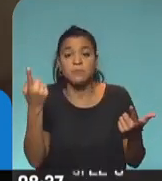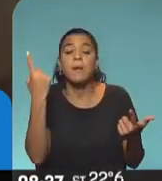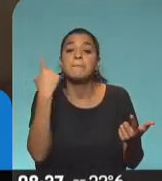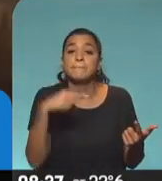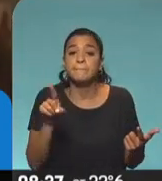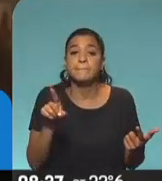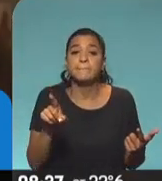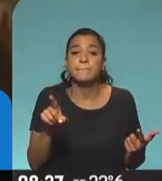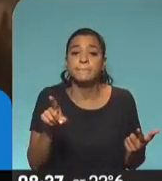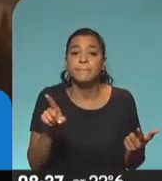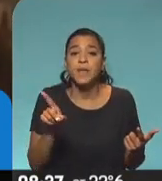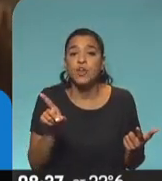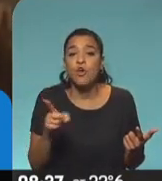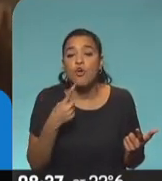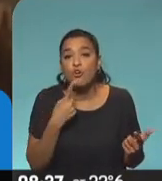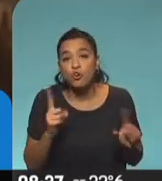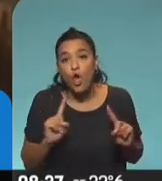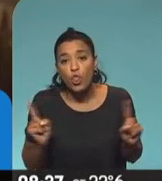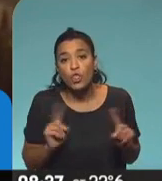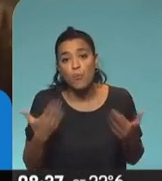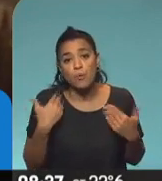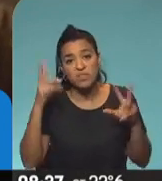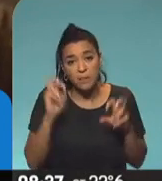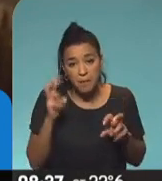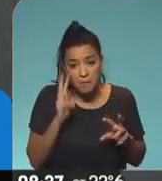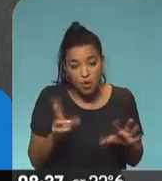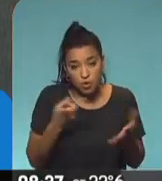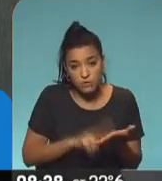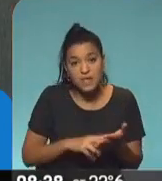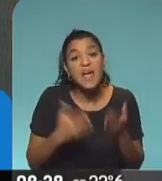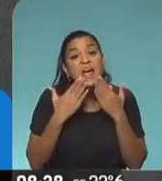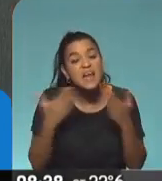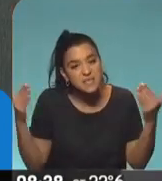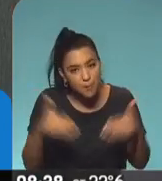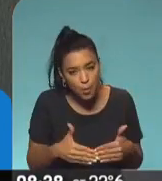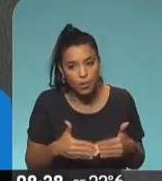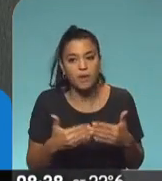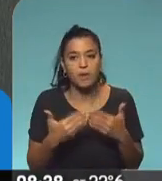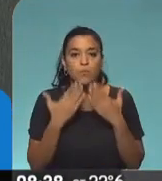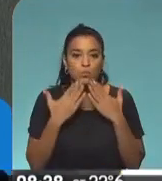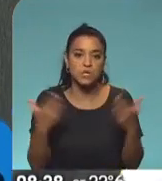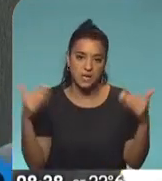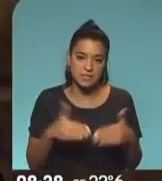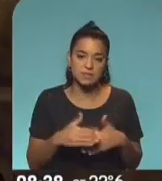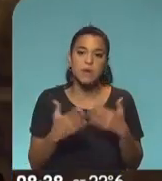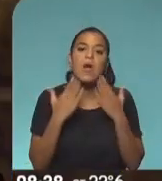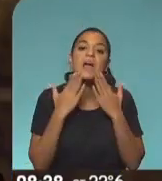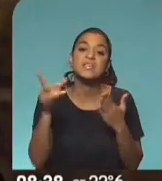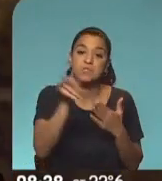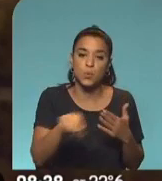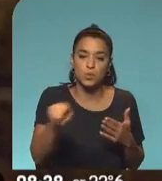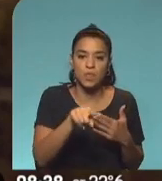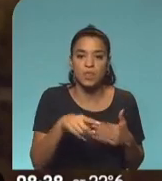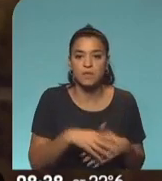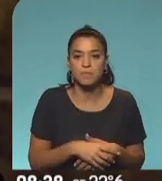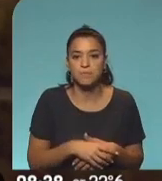pero tampoco descartó que el tema pueda ser revisado. Le agradecemos, Picorós, muchísimas gracias por haber venido. No, muchas gracias a ustedes